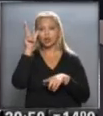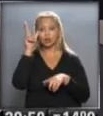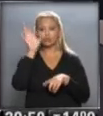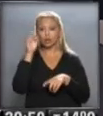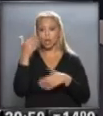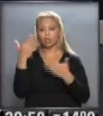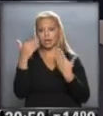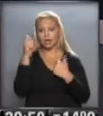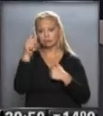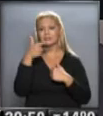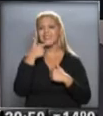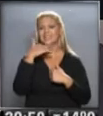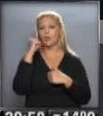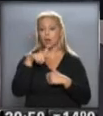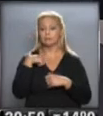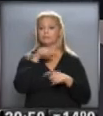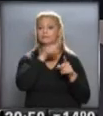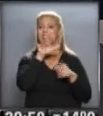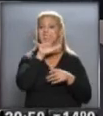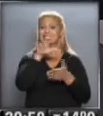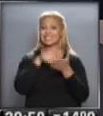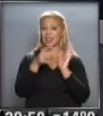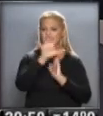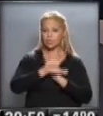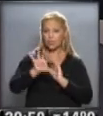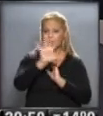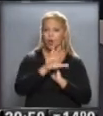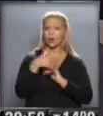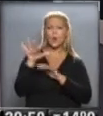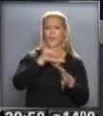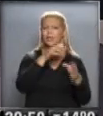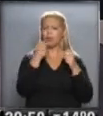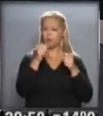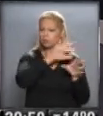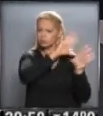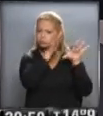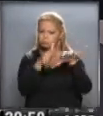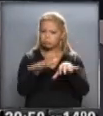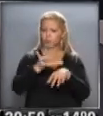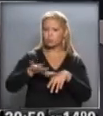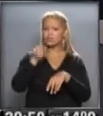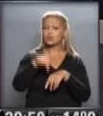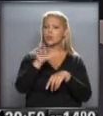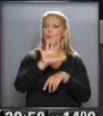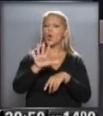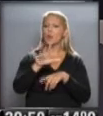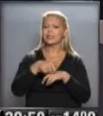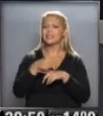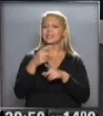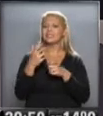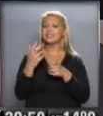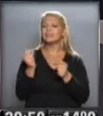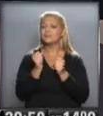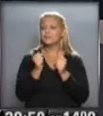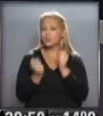en la provincia de San Juan. En la zona centro-oeste, recuerden, el viento muy fuerte que va a afectar el sur de la provincia de Buenos Aires, dejando muy baja